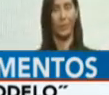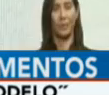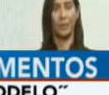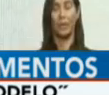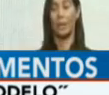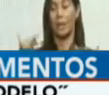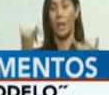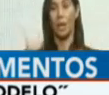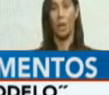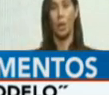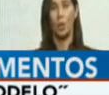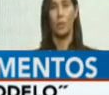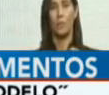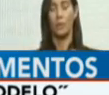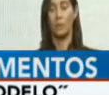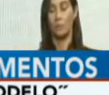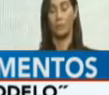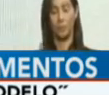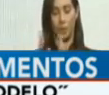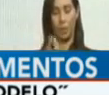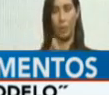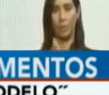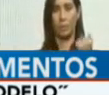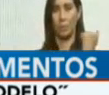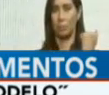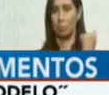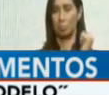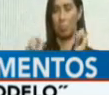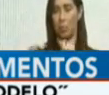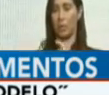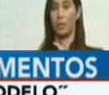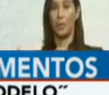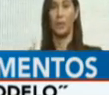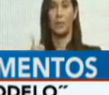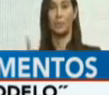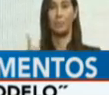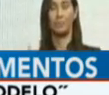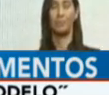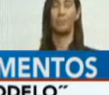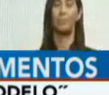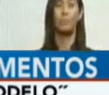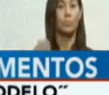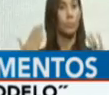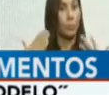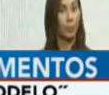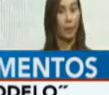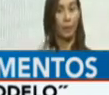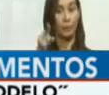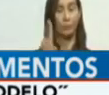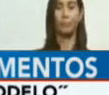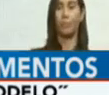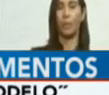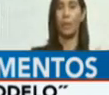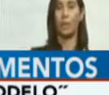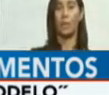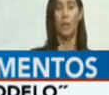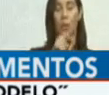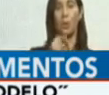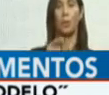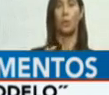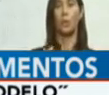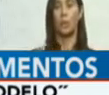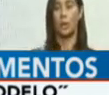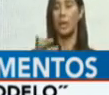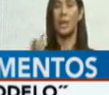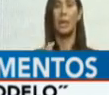en condiciones de vulnerabilidad. Y como ya se ha mencionado, este desarrollo urbanístico cuenta con un área